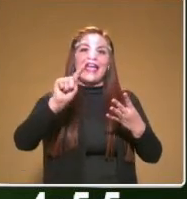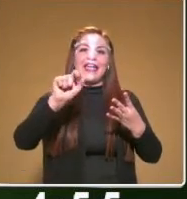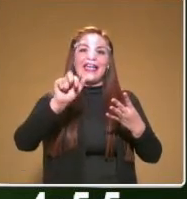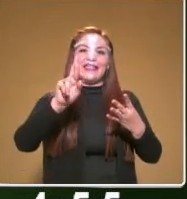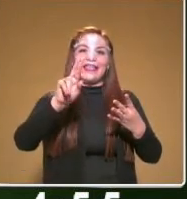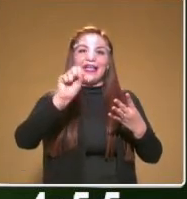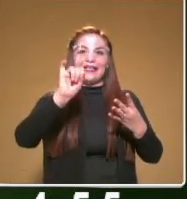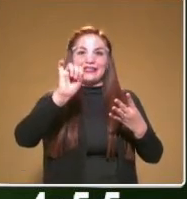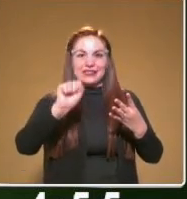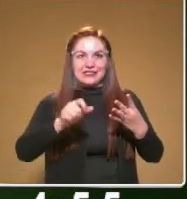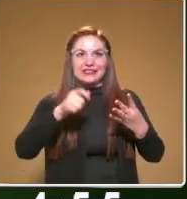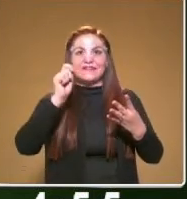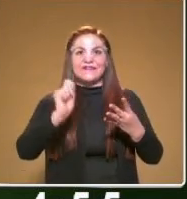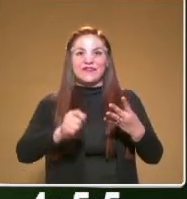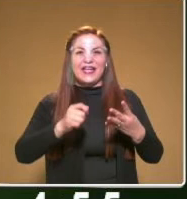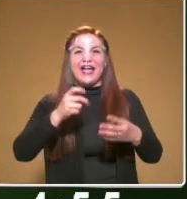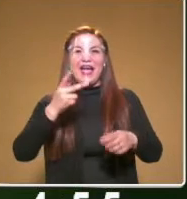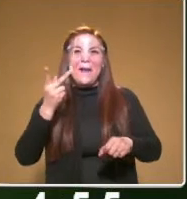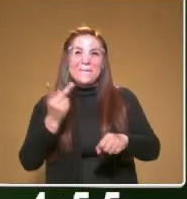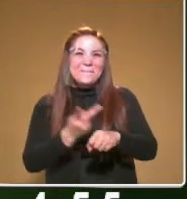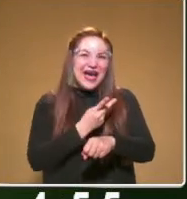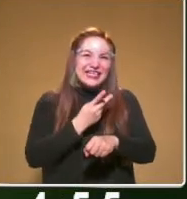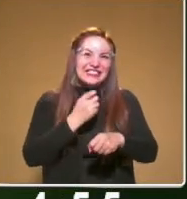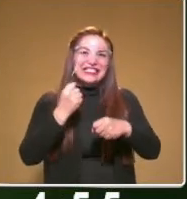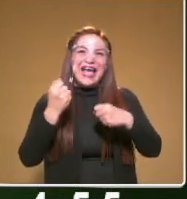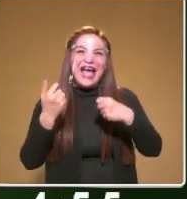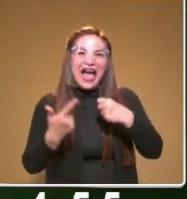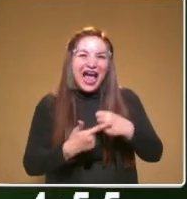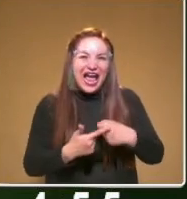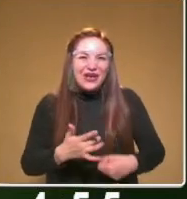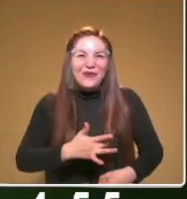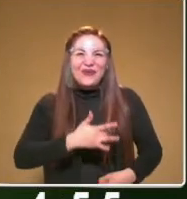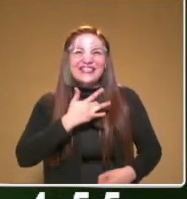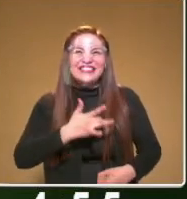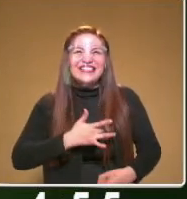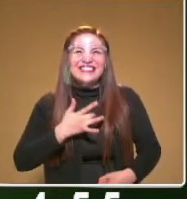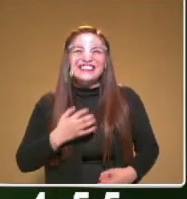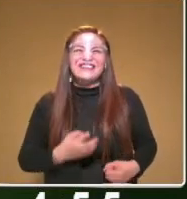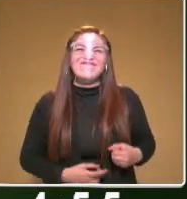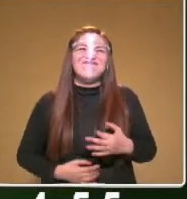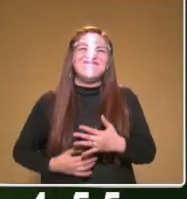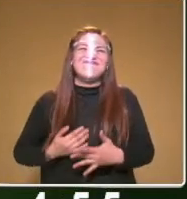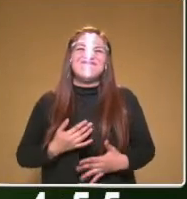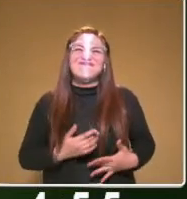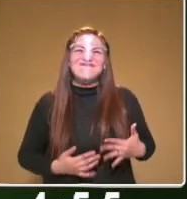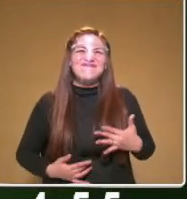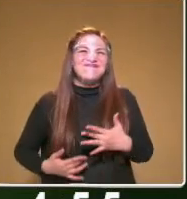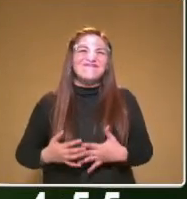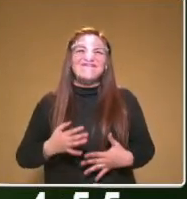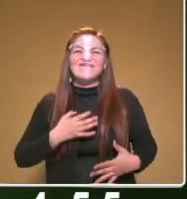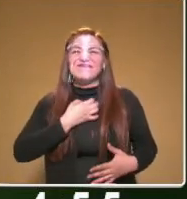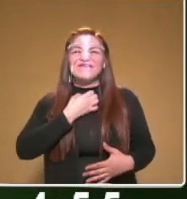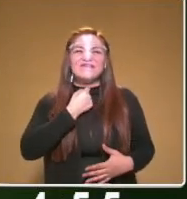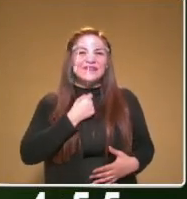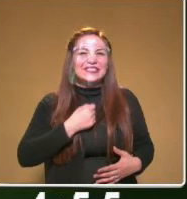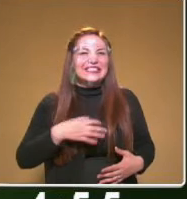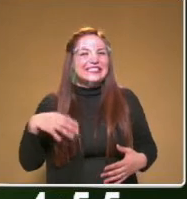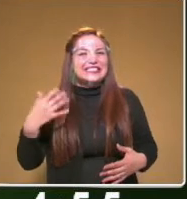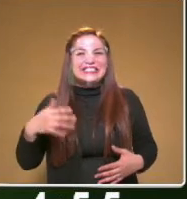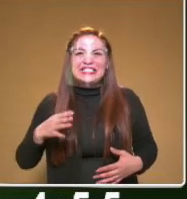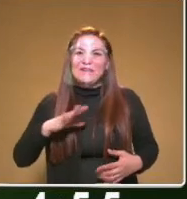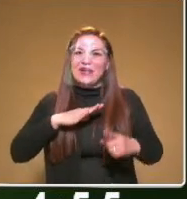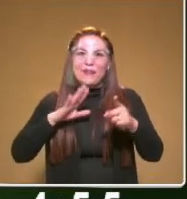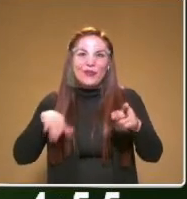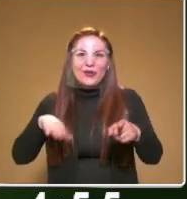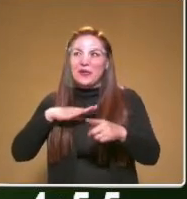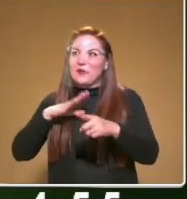de cuando pasa la tragedia o antes de la tragedia, porque hay personas que antes de la tragedia ya están de que va a fallecer la persona, van a